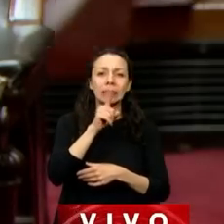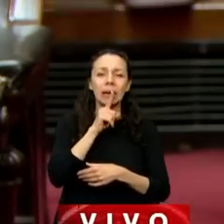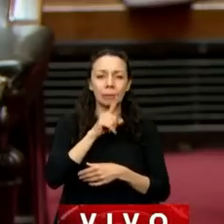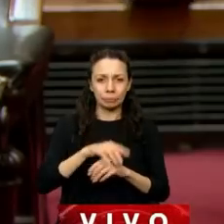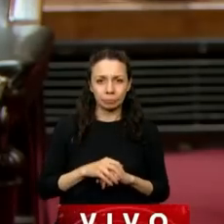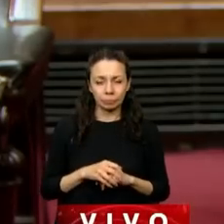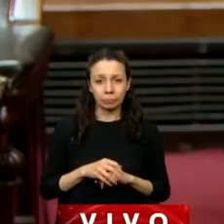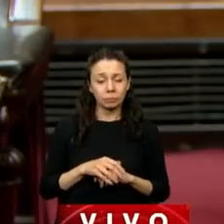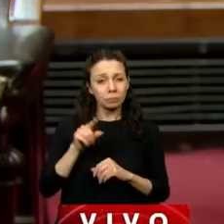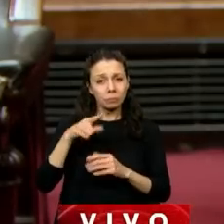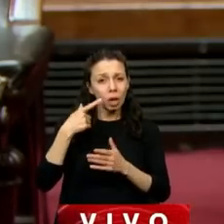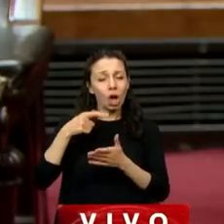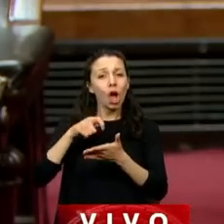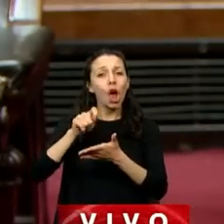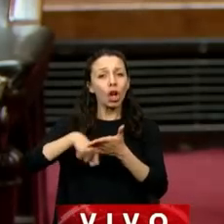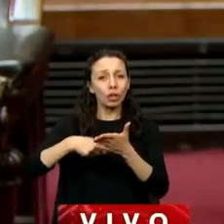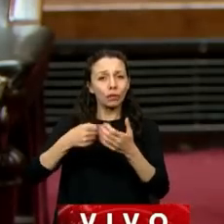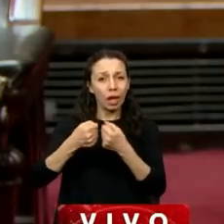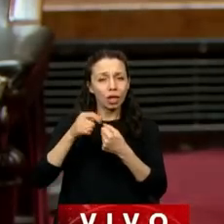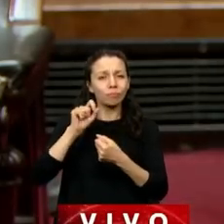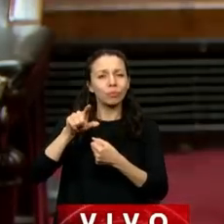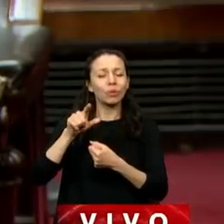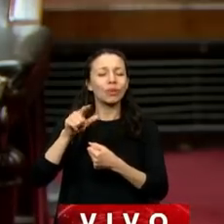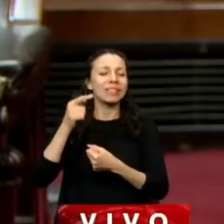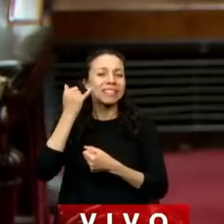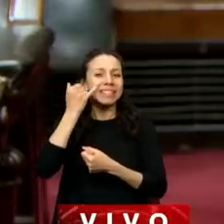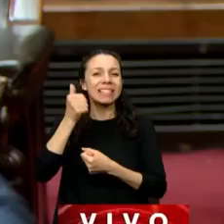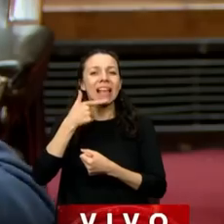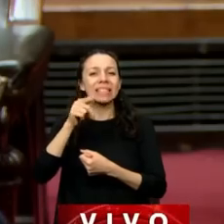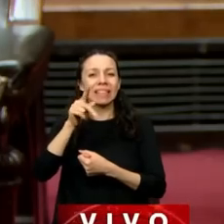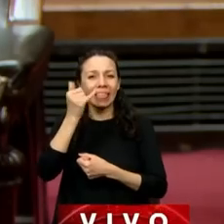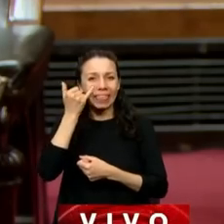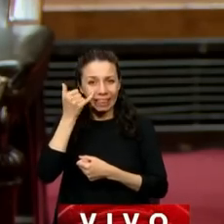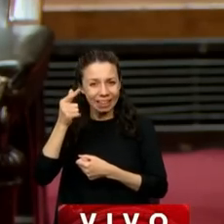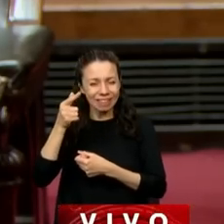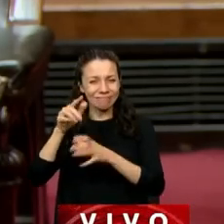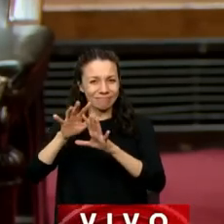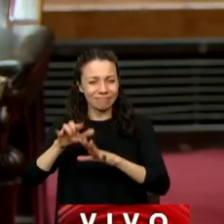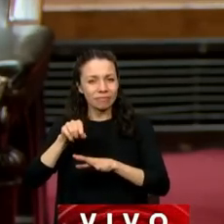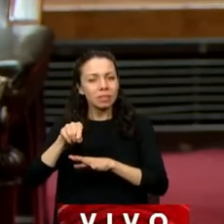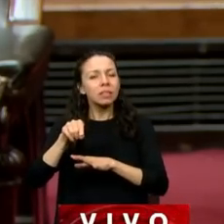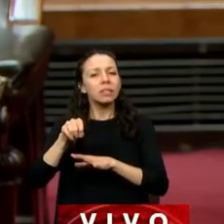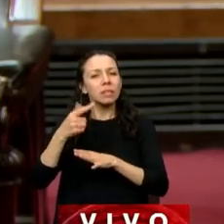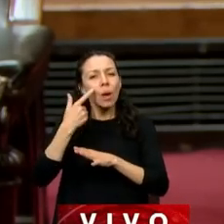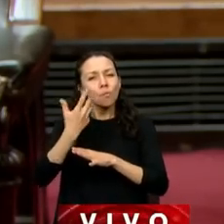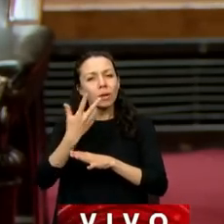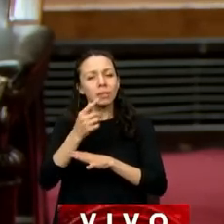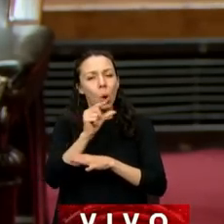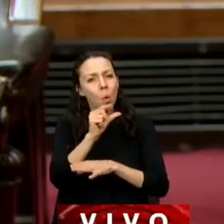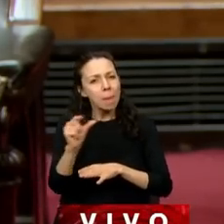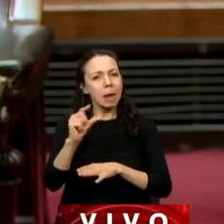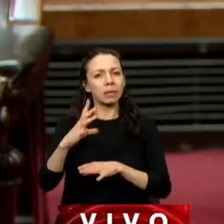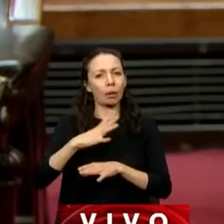que da cuenta, que es de nuestro compañero Hugo Yasky, y que da cuenta de esa otra parte también que hace falta tener